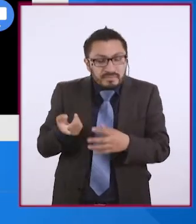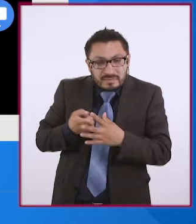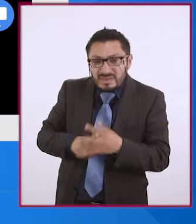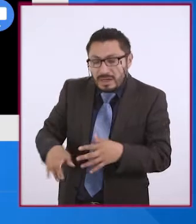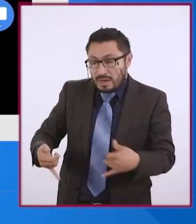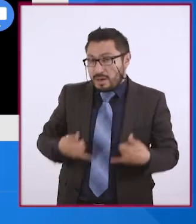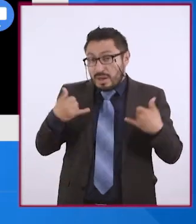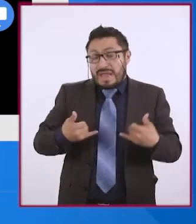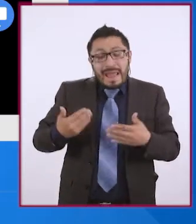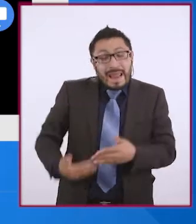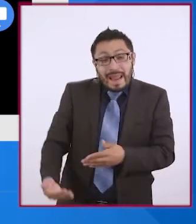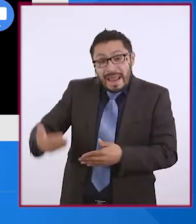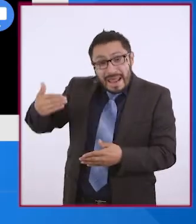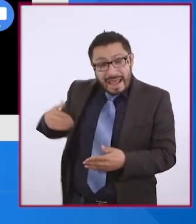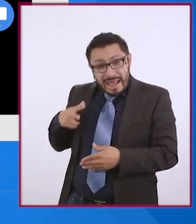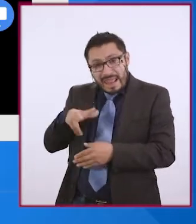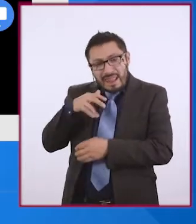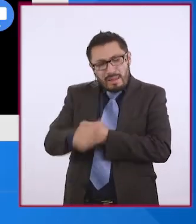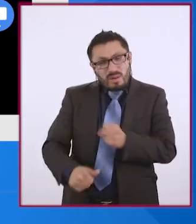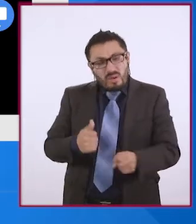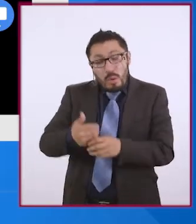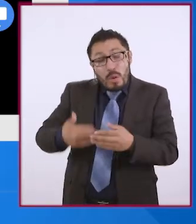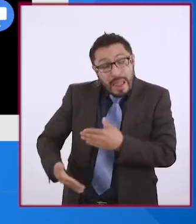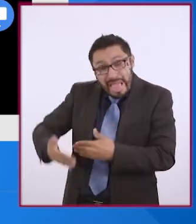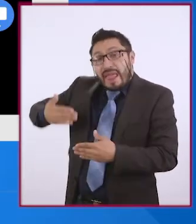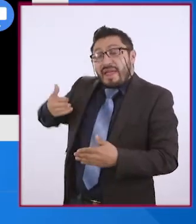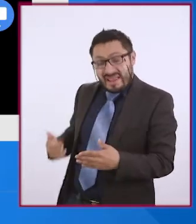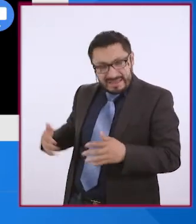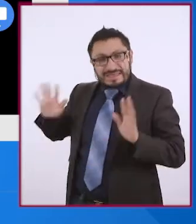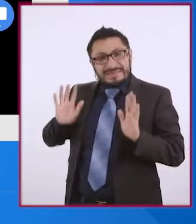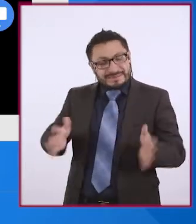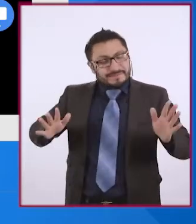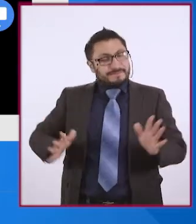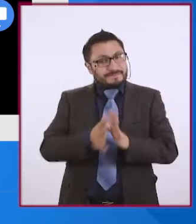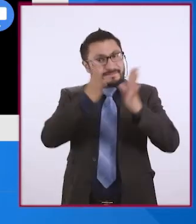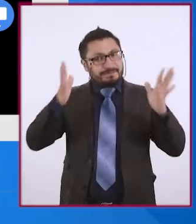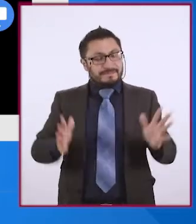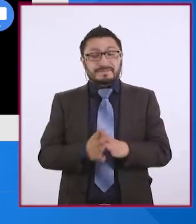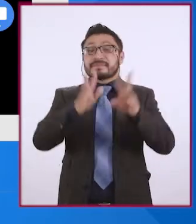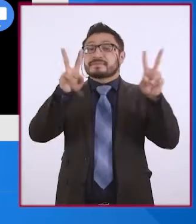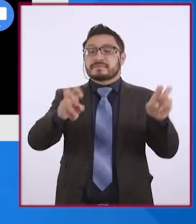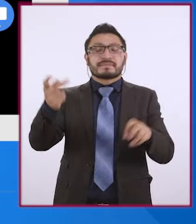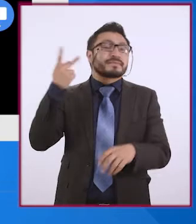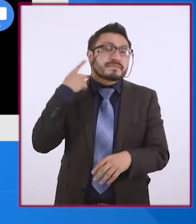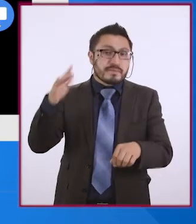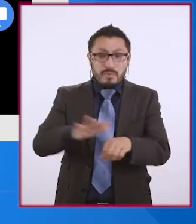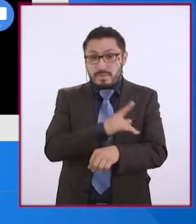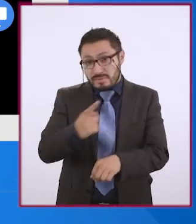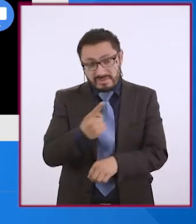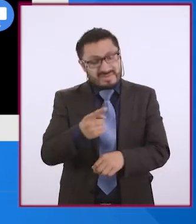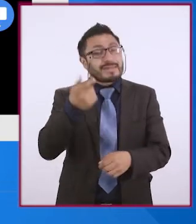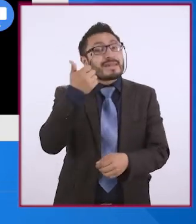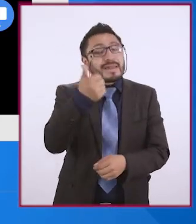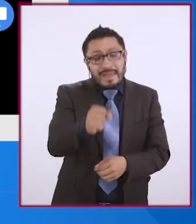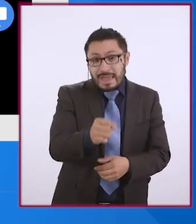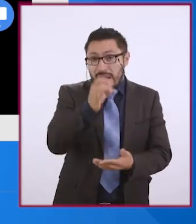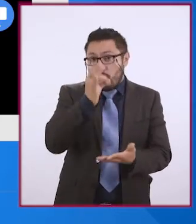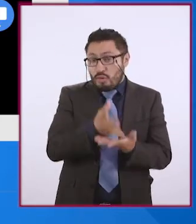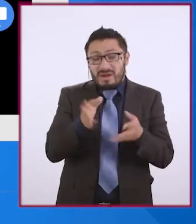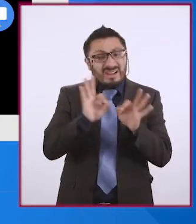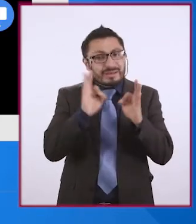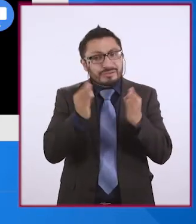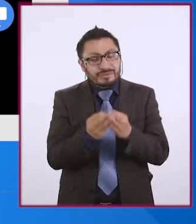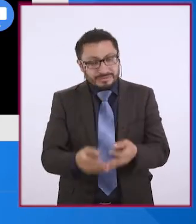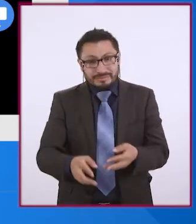incluso desde antes de los 18 años, estemos participando en ella, porque es la única forma de hacer valer nuestros